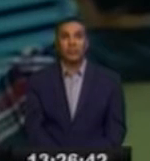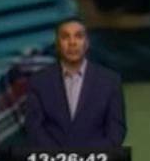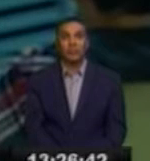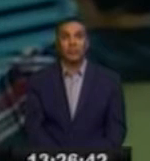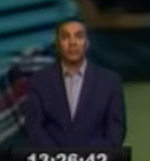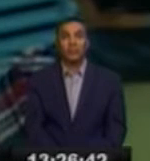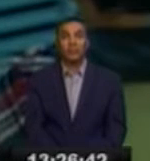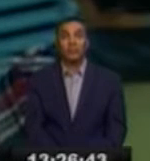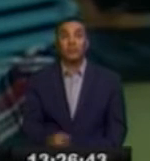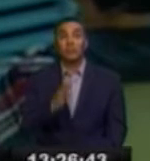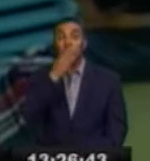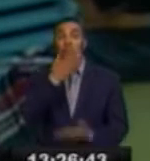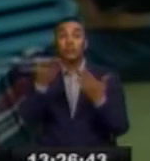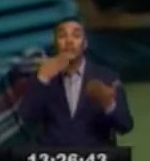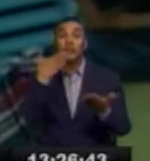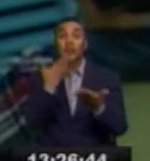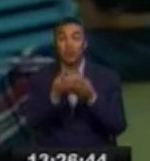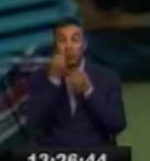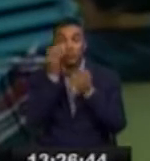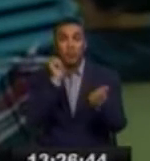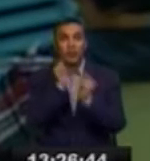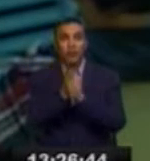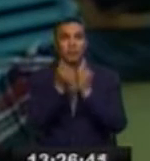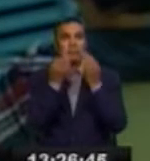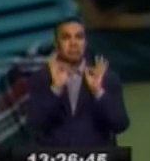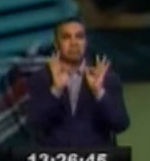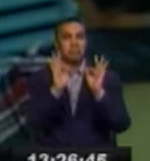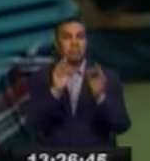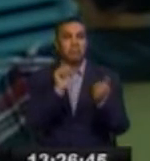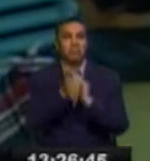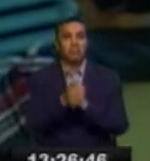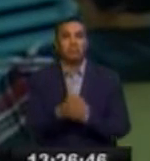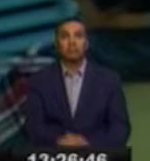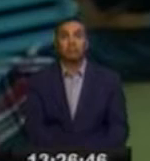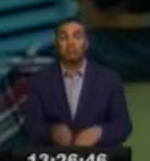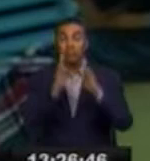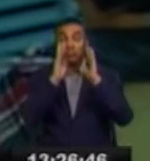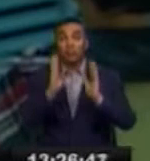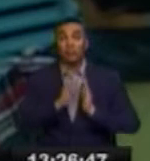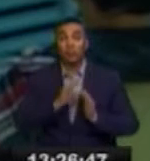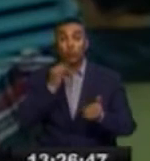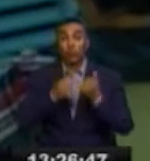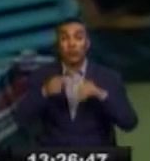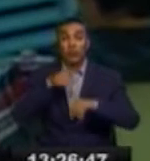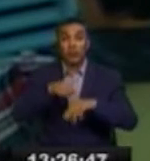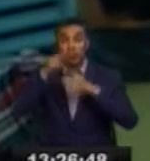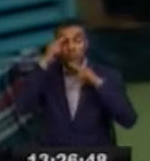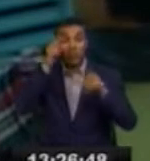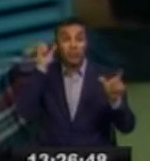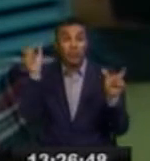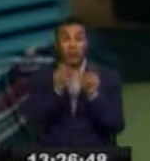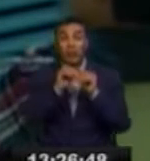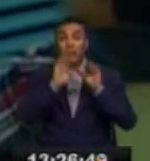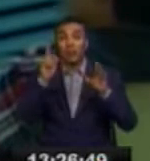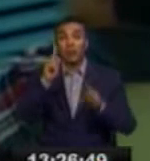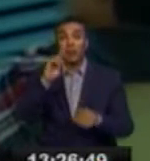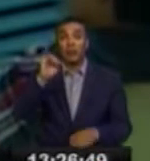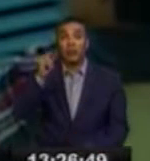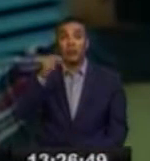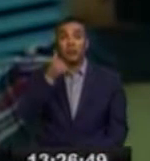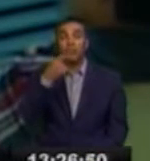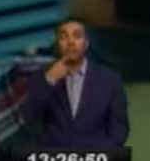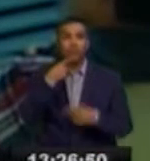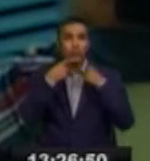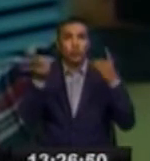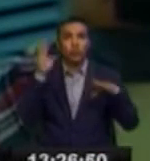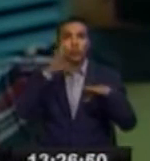voy a contar como siempre muchísimas gracias por ese completo informe deportivo y atención a amigos de última hora la fiscal general diana salazar se